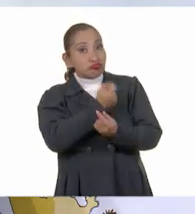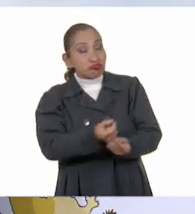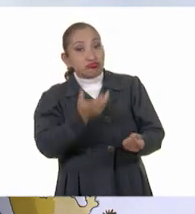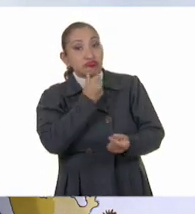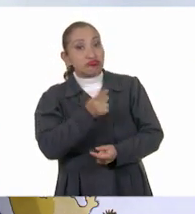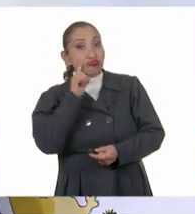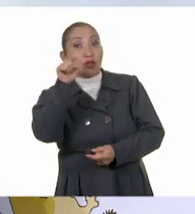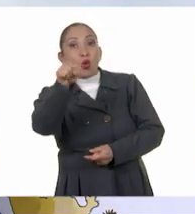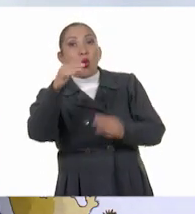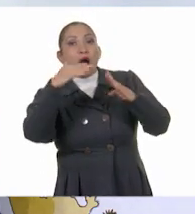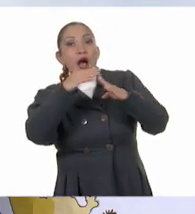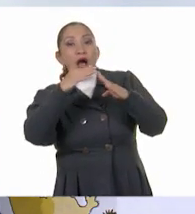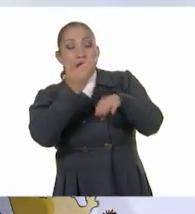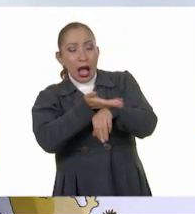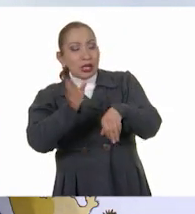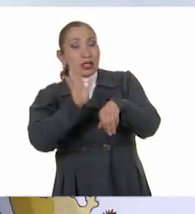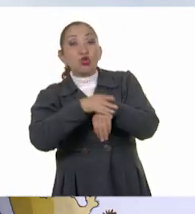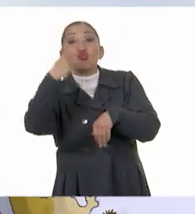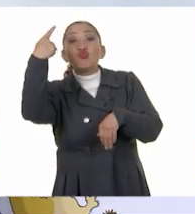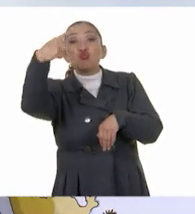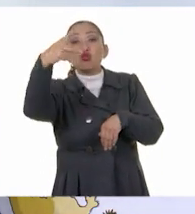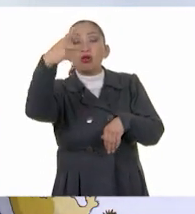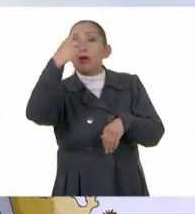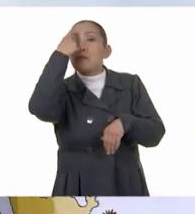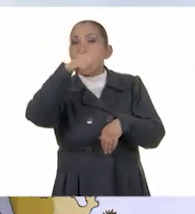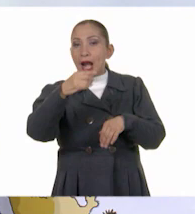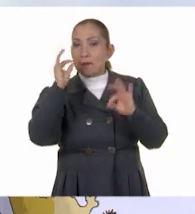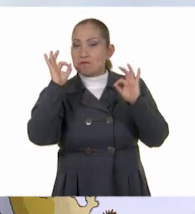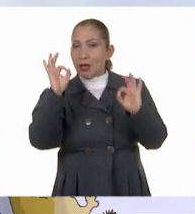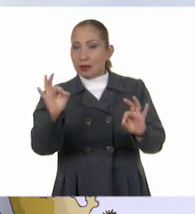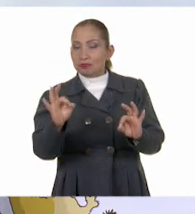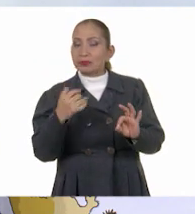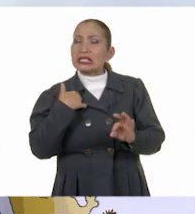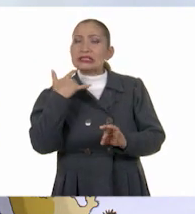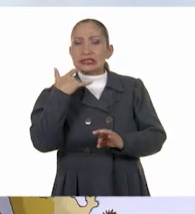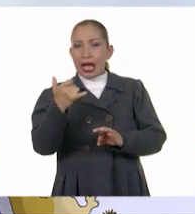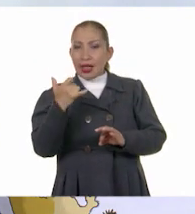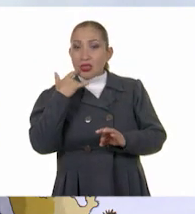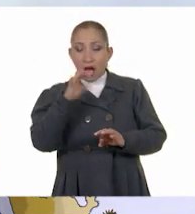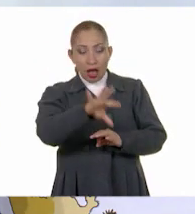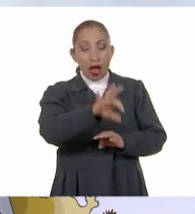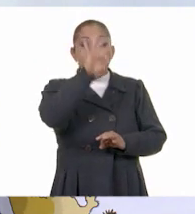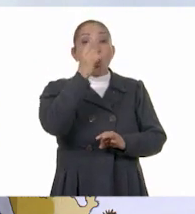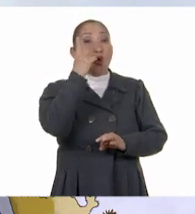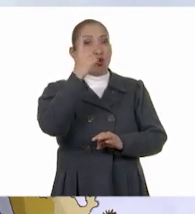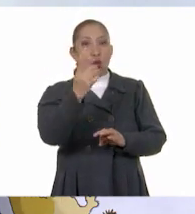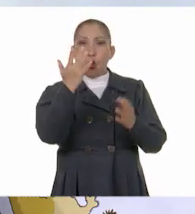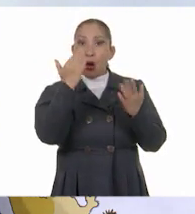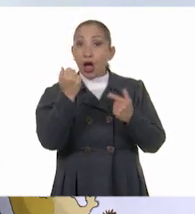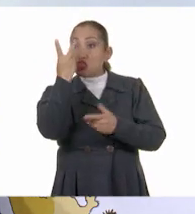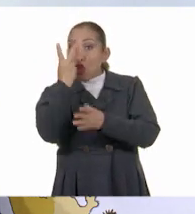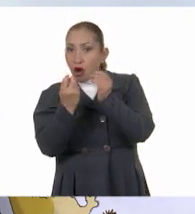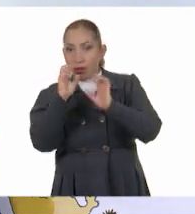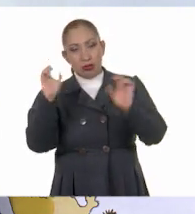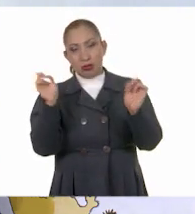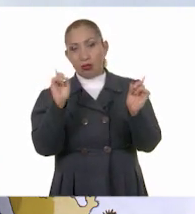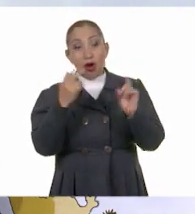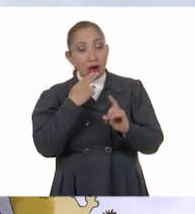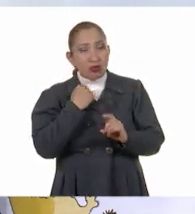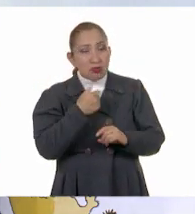niñas, ustedes usen calcetines suyos para que les quede bien y procuren agarrar alguno que no tenga par o que ya no